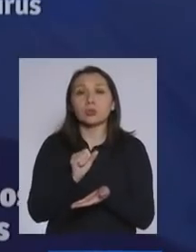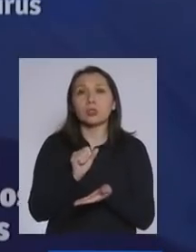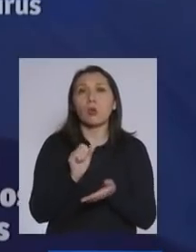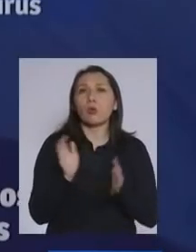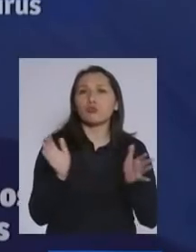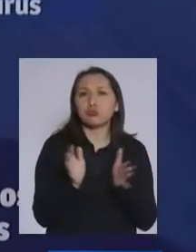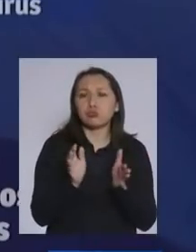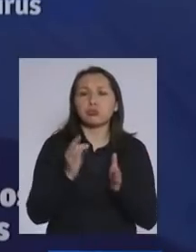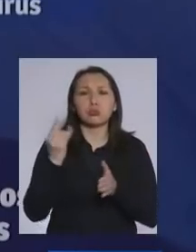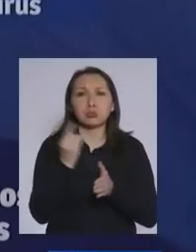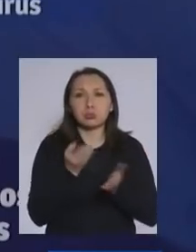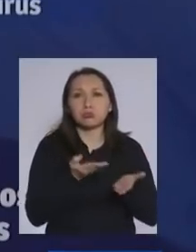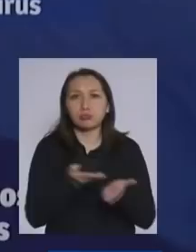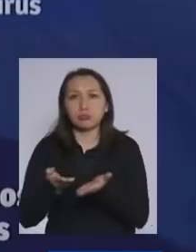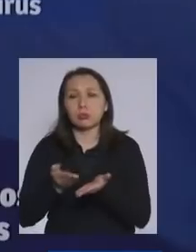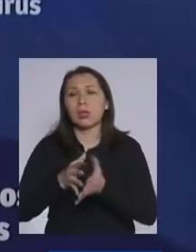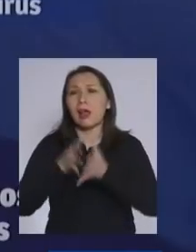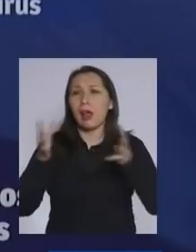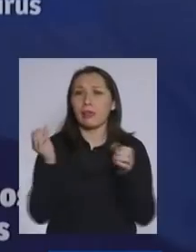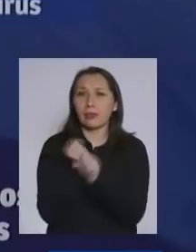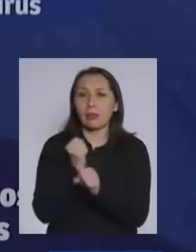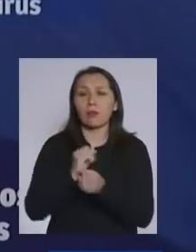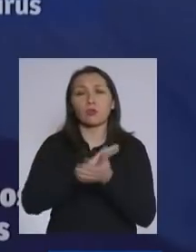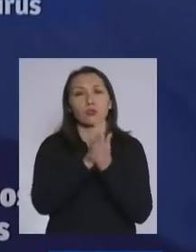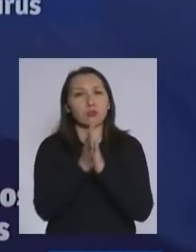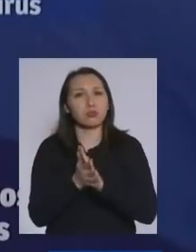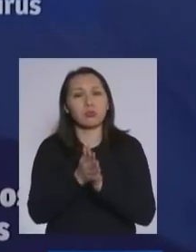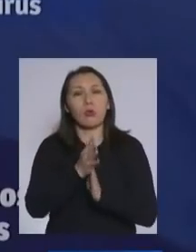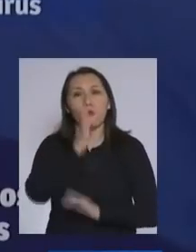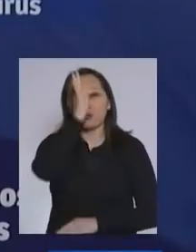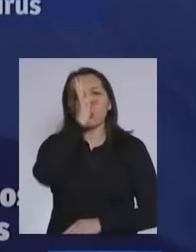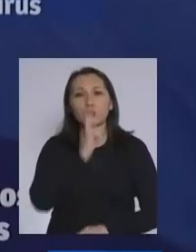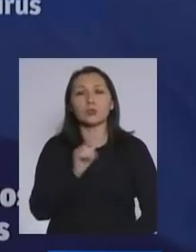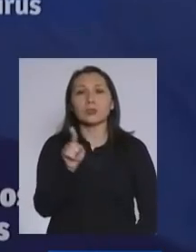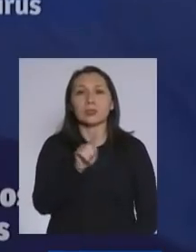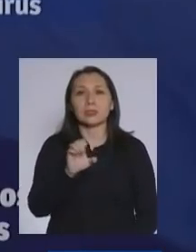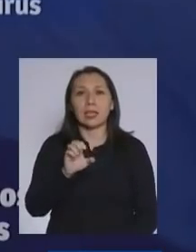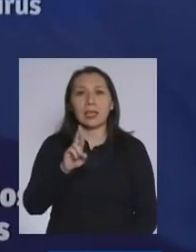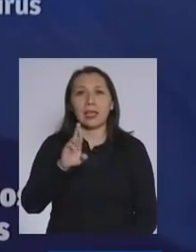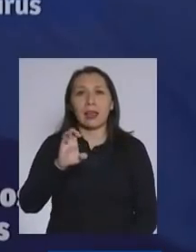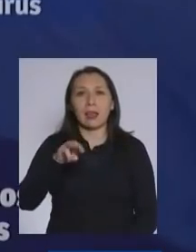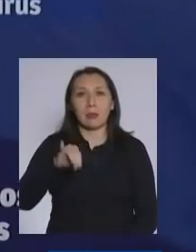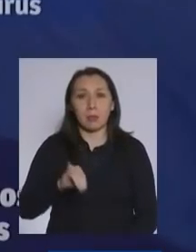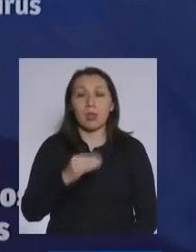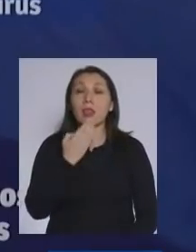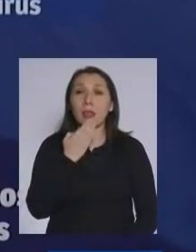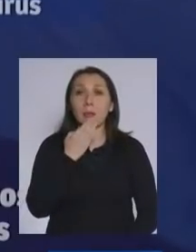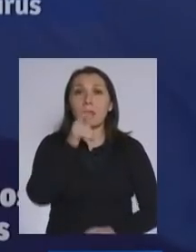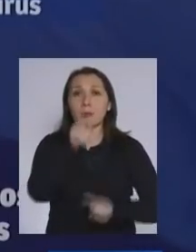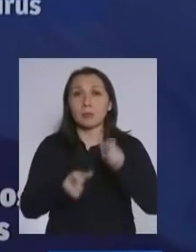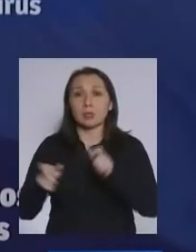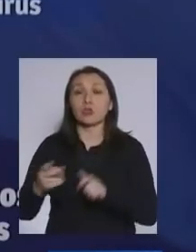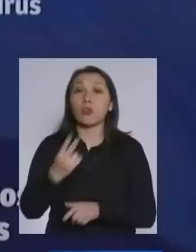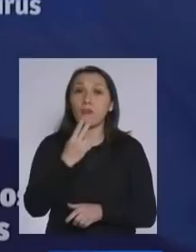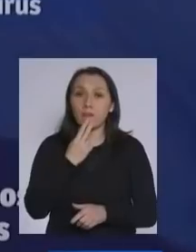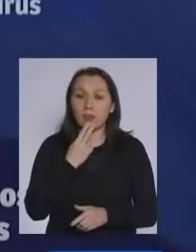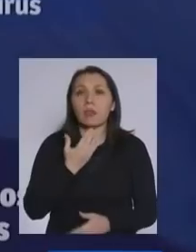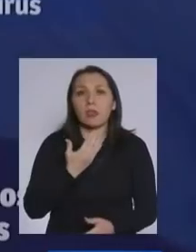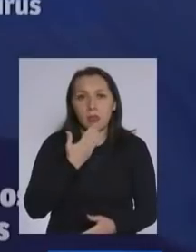labor, y a todos los funcionarios de las seremías. A los habitantes del territorio